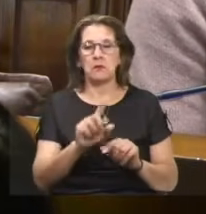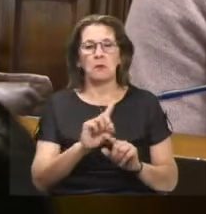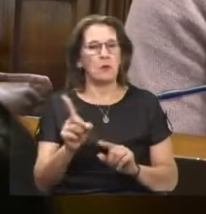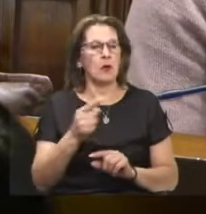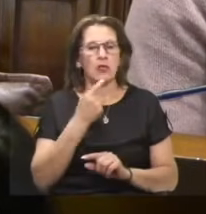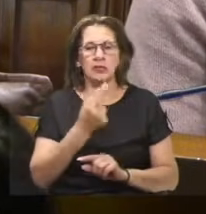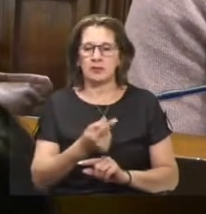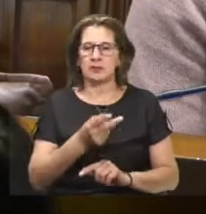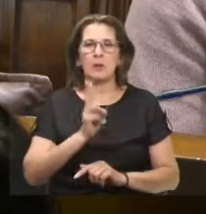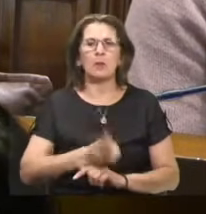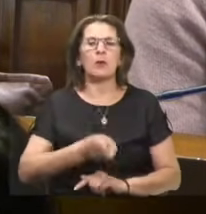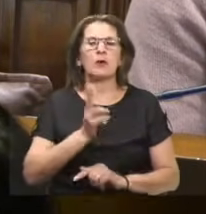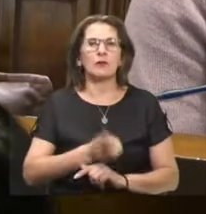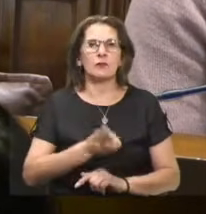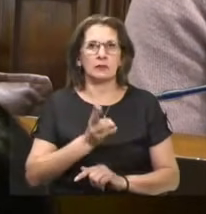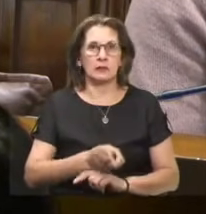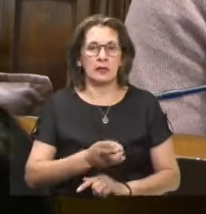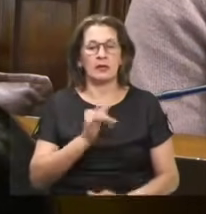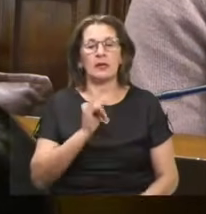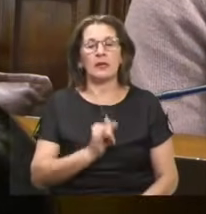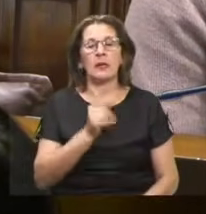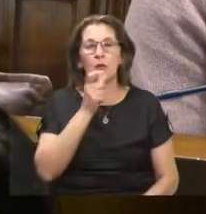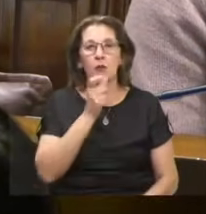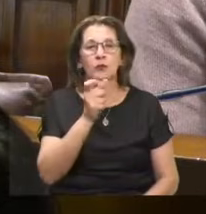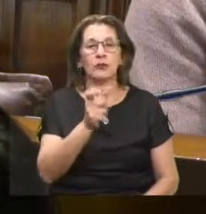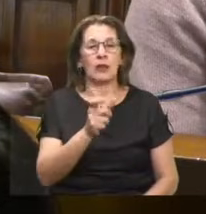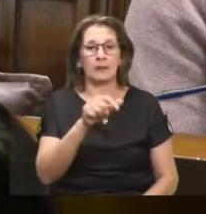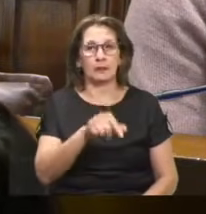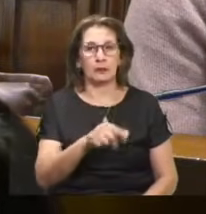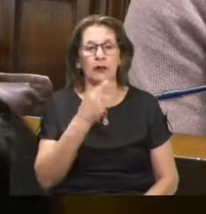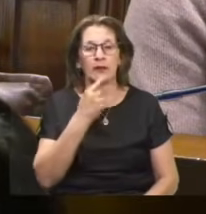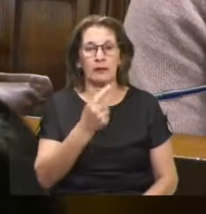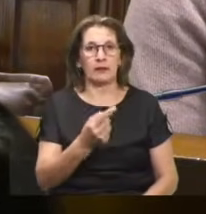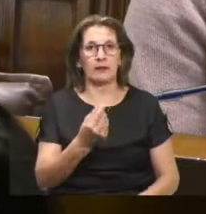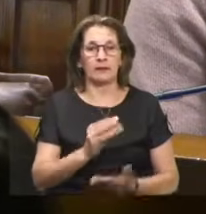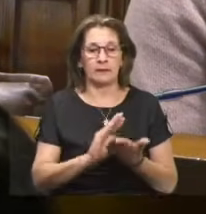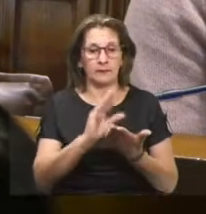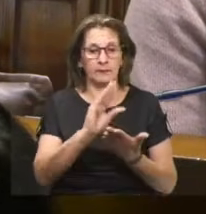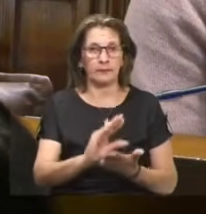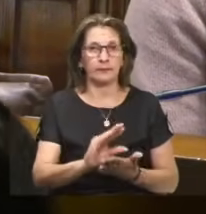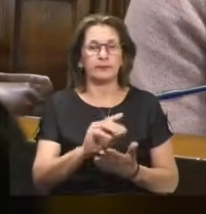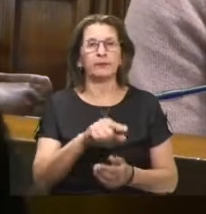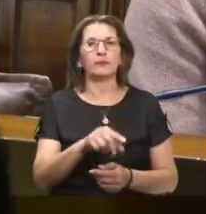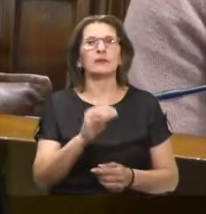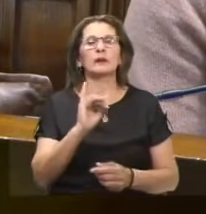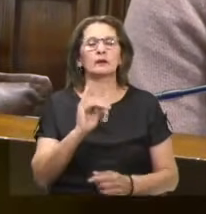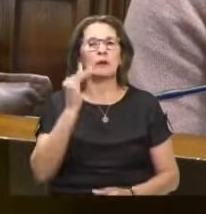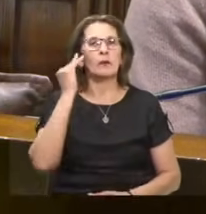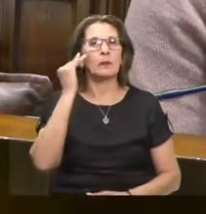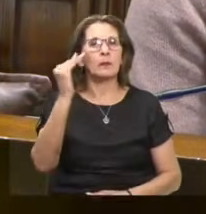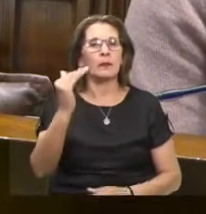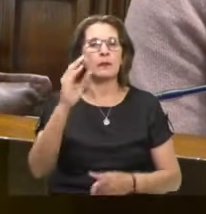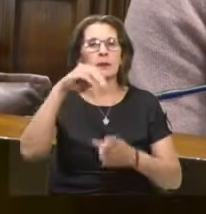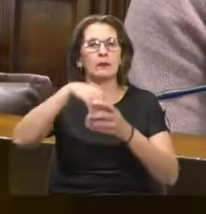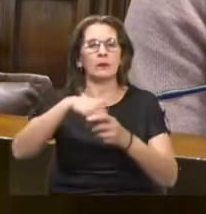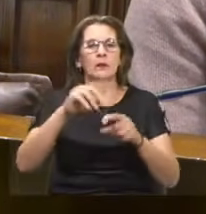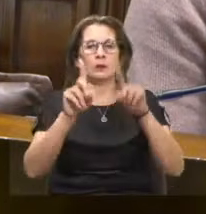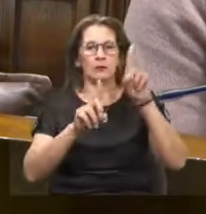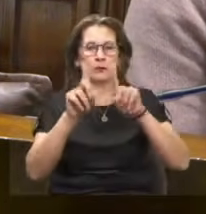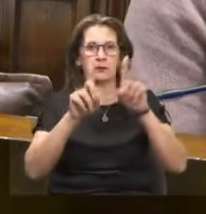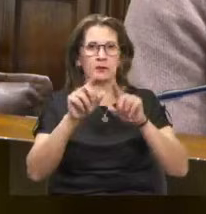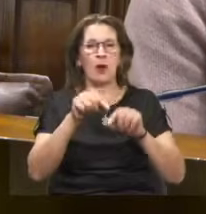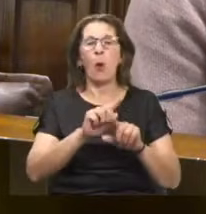prohibición, en tanto el fundamento por el cual se percibe es el carácter de docente universitario,